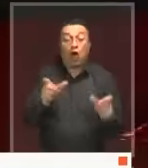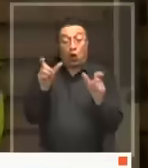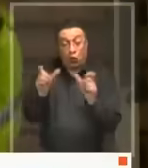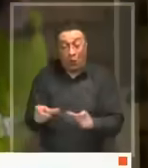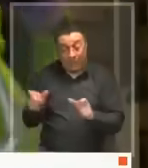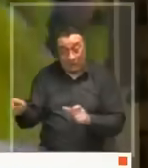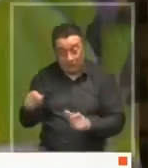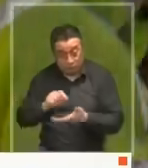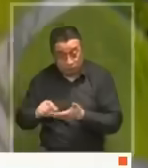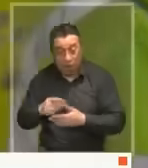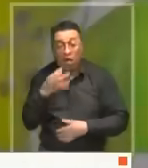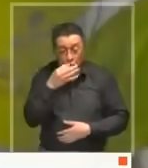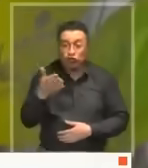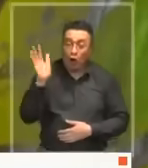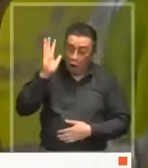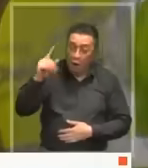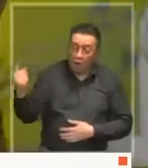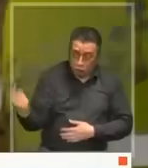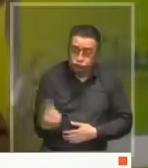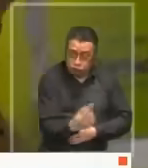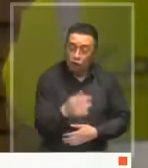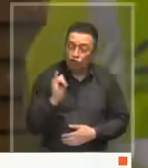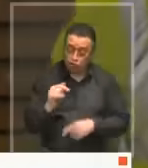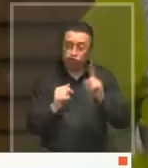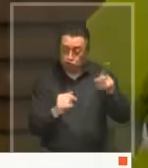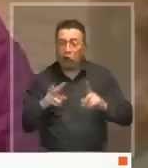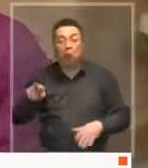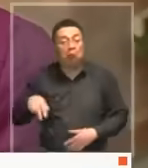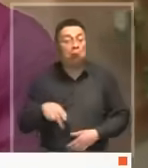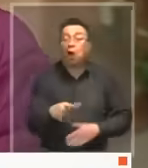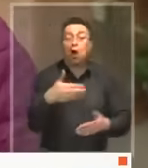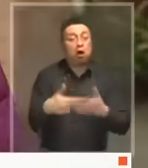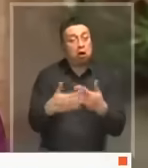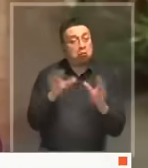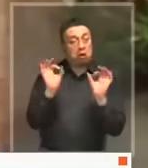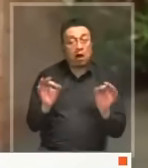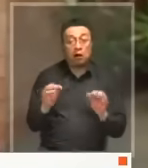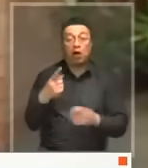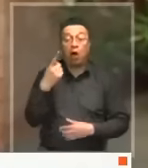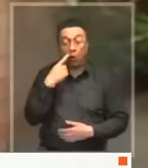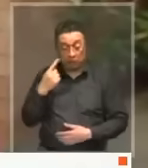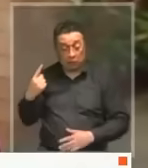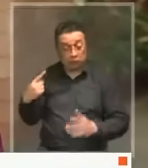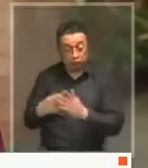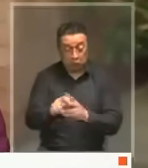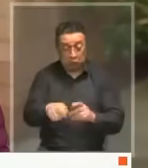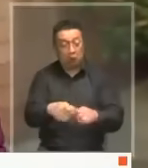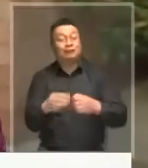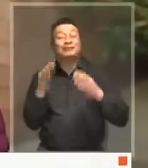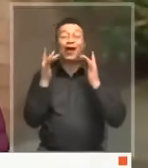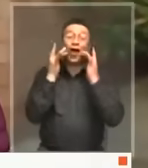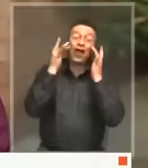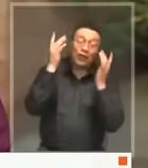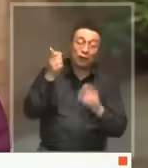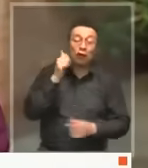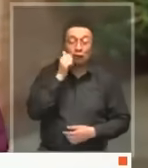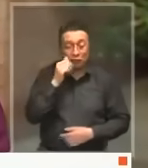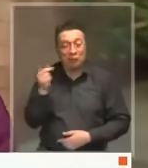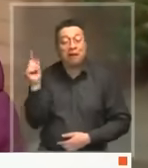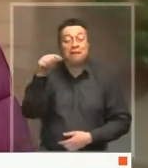que también la saludó. Hasta ahí, todo estaba normal. O sea, cuando llegó, él entró, él iba contento, como todos los días, hola,